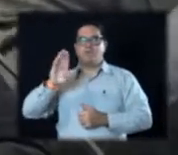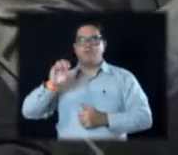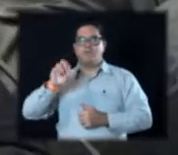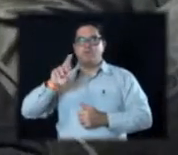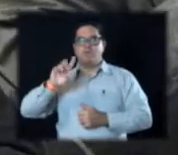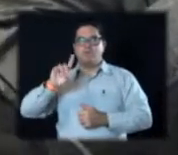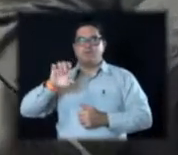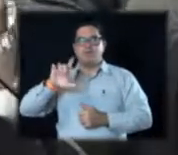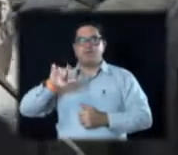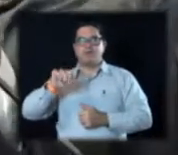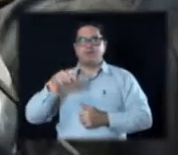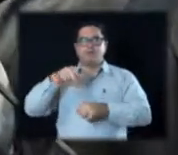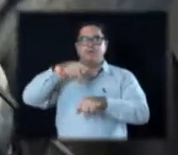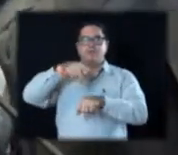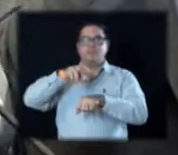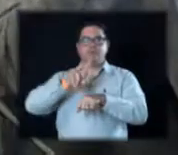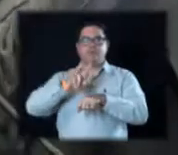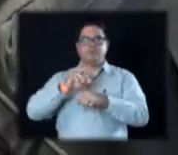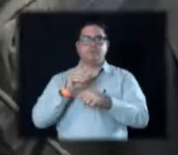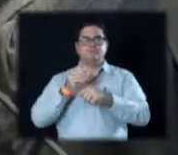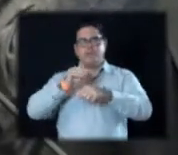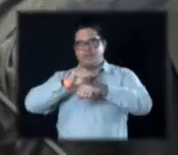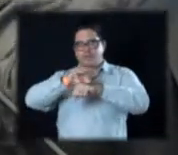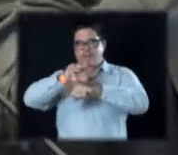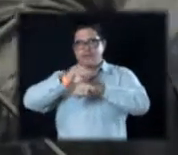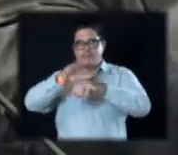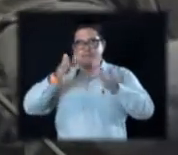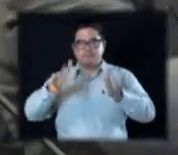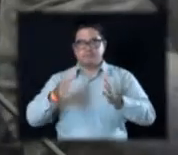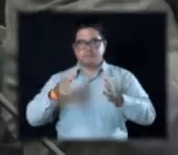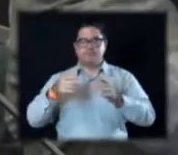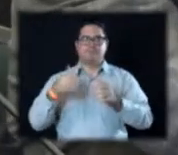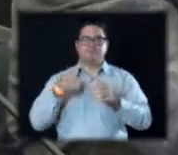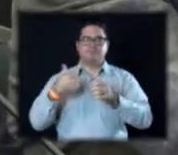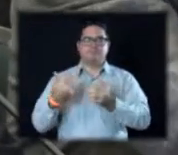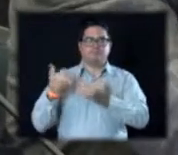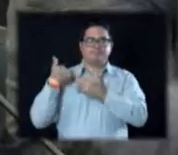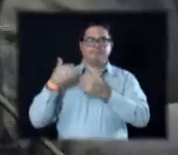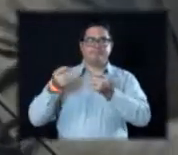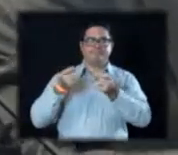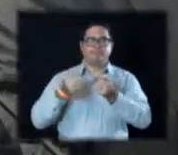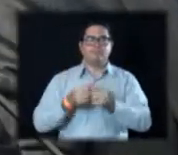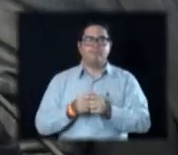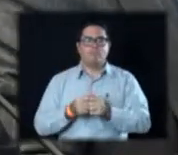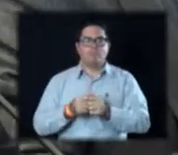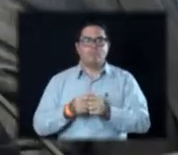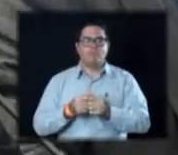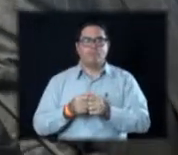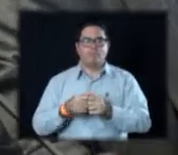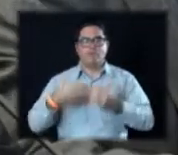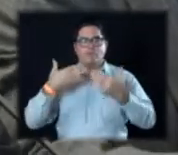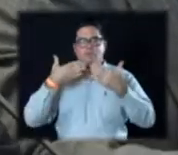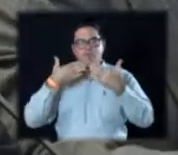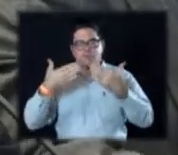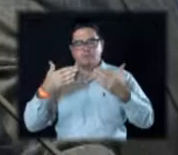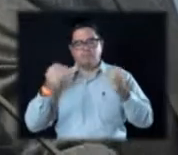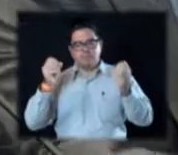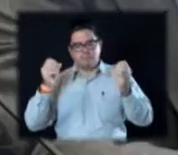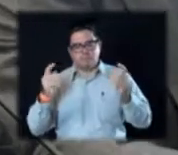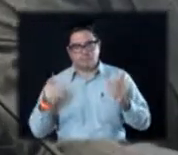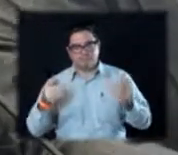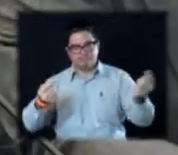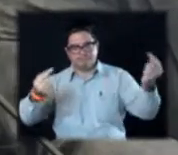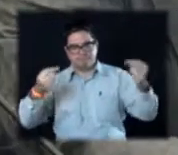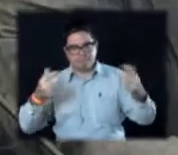Soy el director de la. Gracias por darme la oportunidad y los otros miembros de